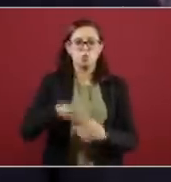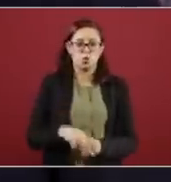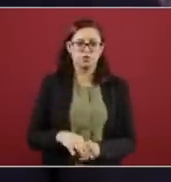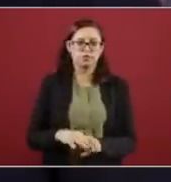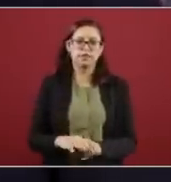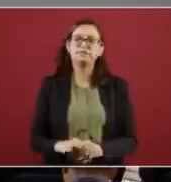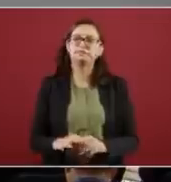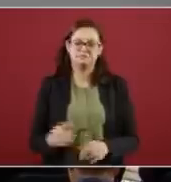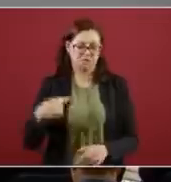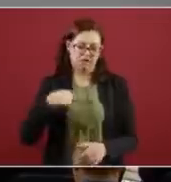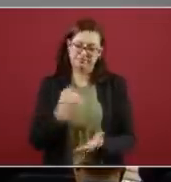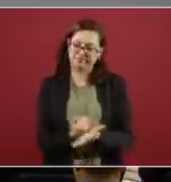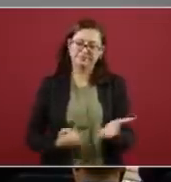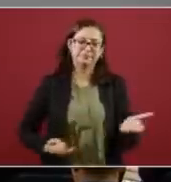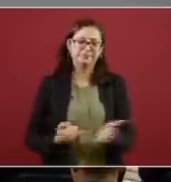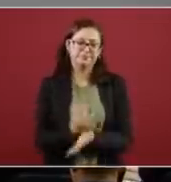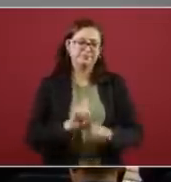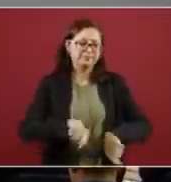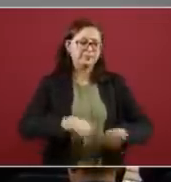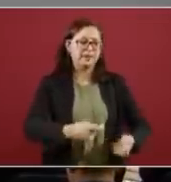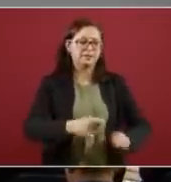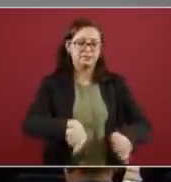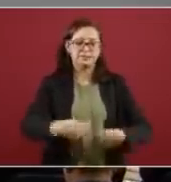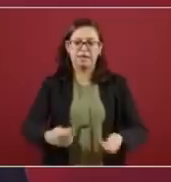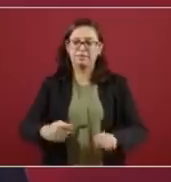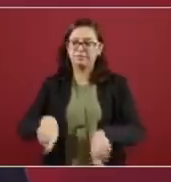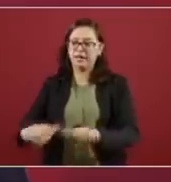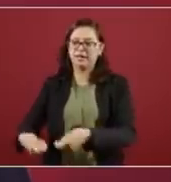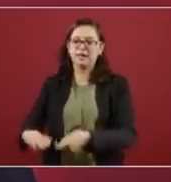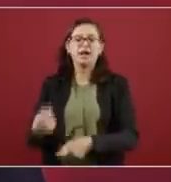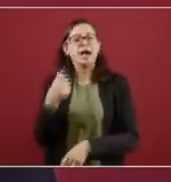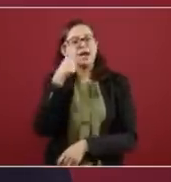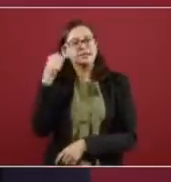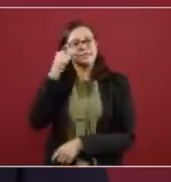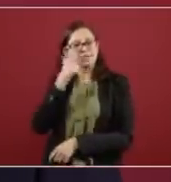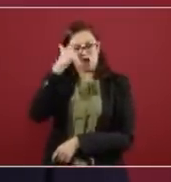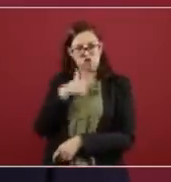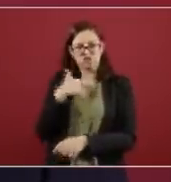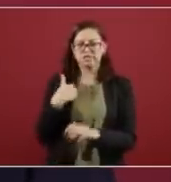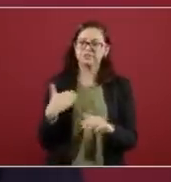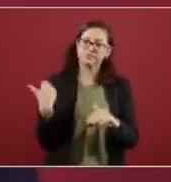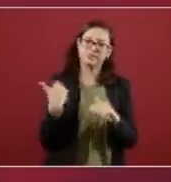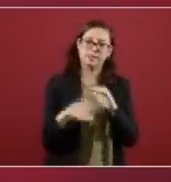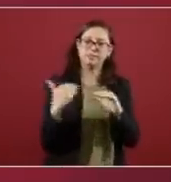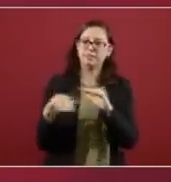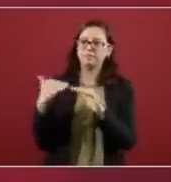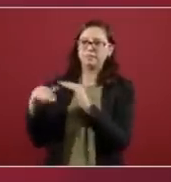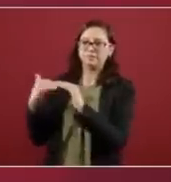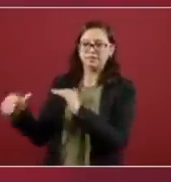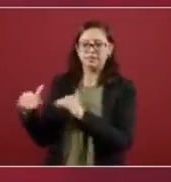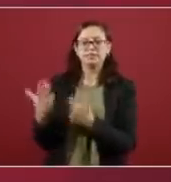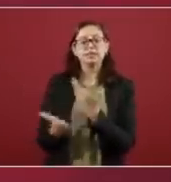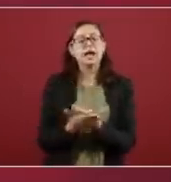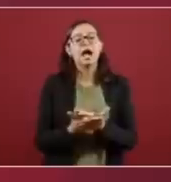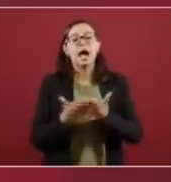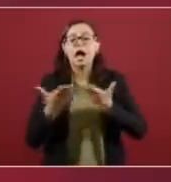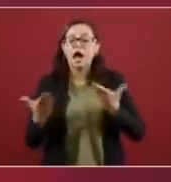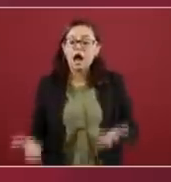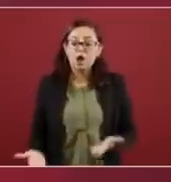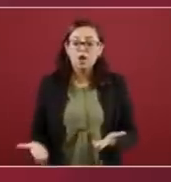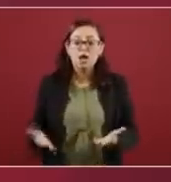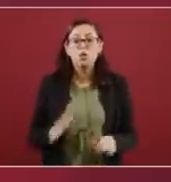nombramientos que procede no anoche ayer mismo que procede